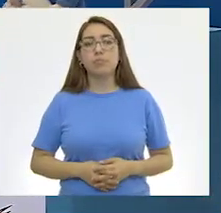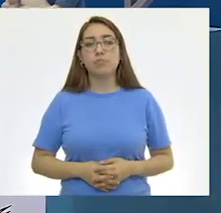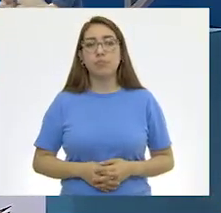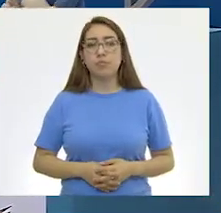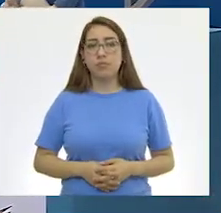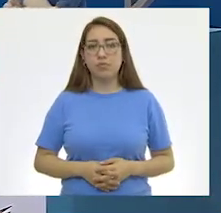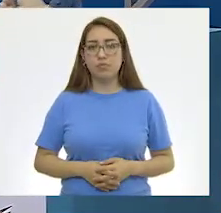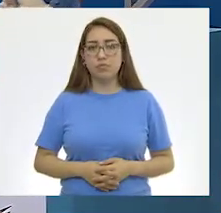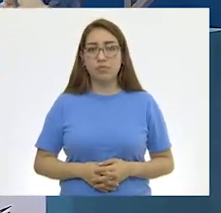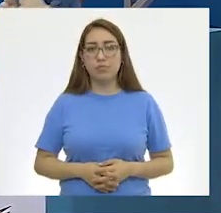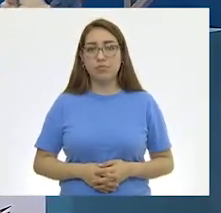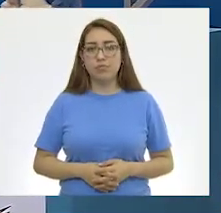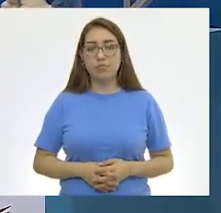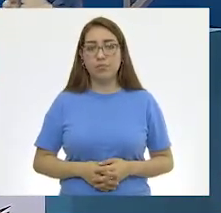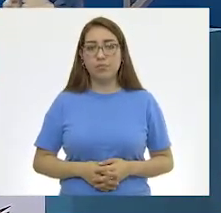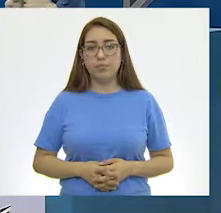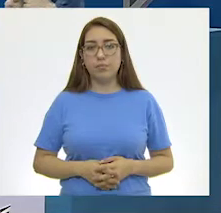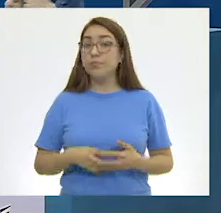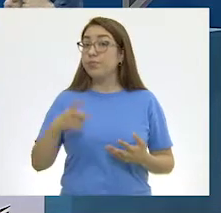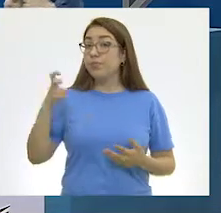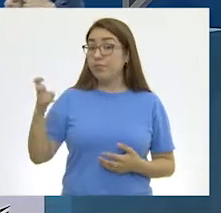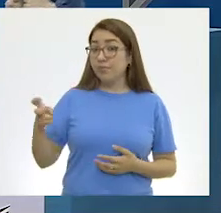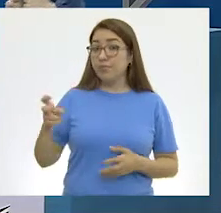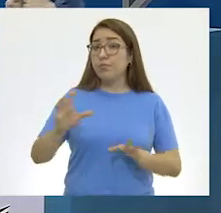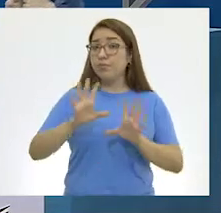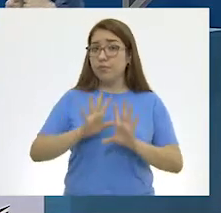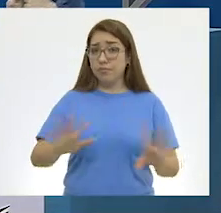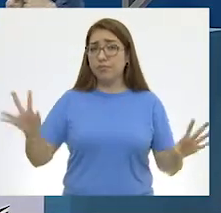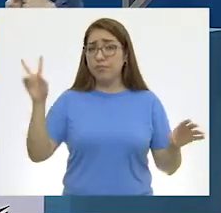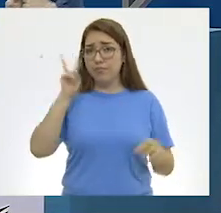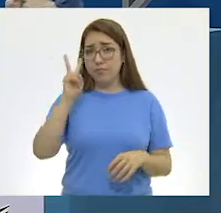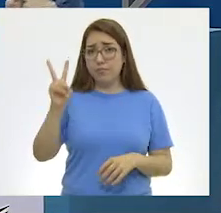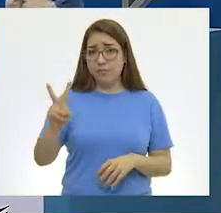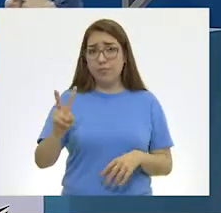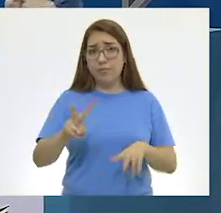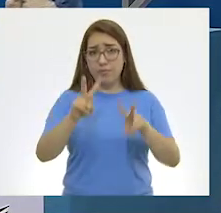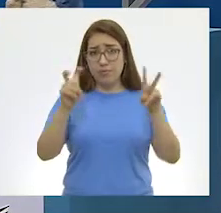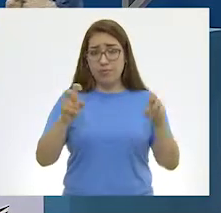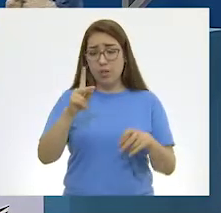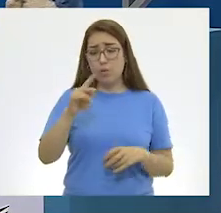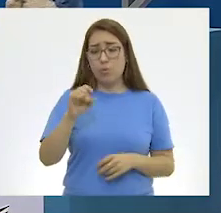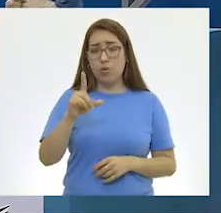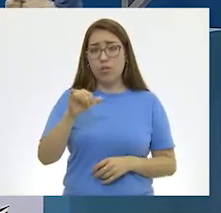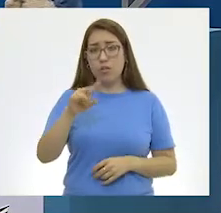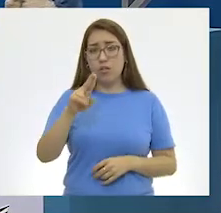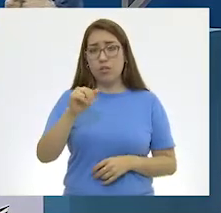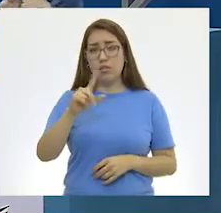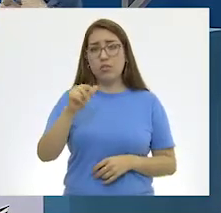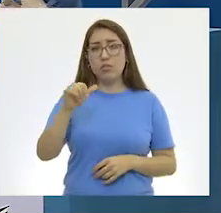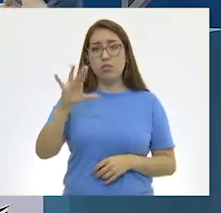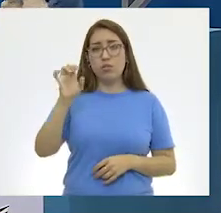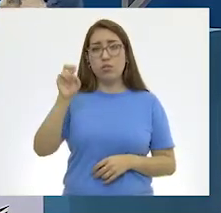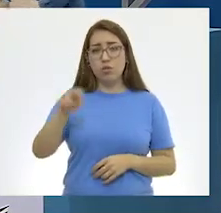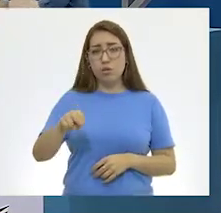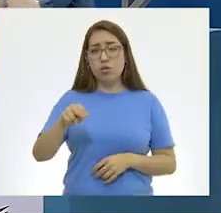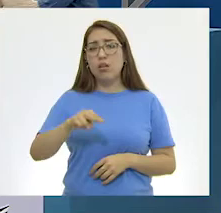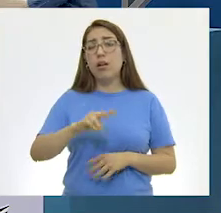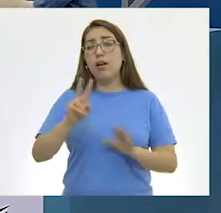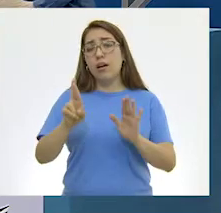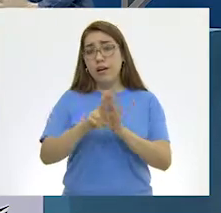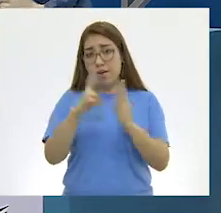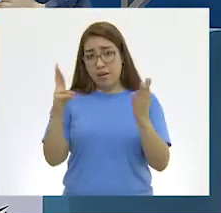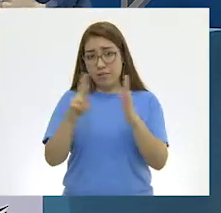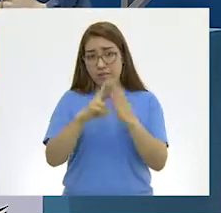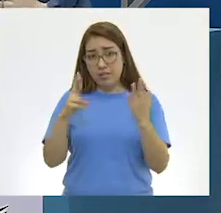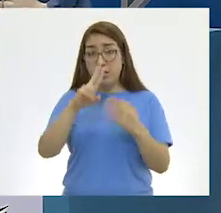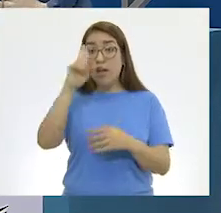muy bien. Okay. Esa la encontré en un artículo de polinizadores de la revista ¿Cómo ves? De la UNAM, que hemos